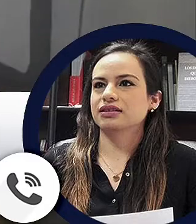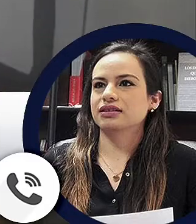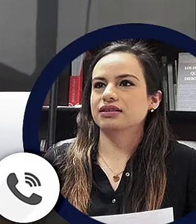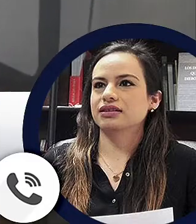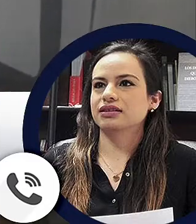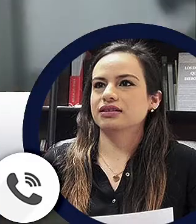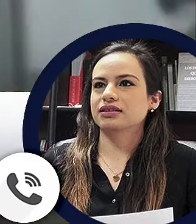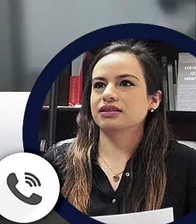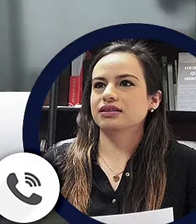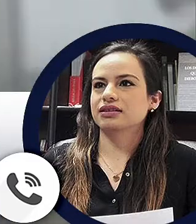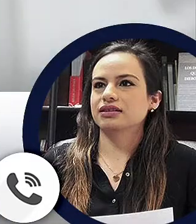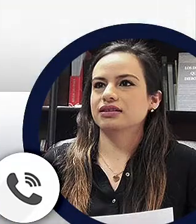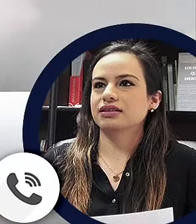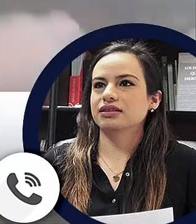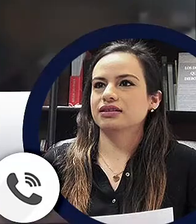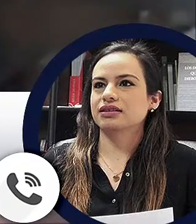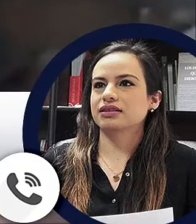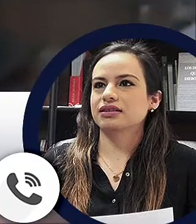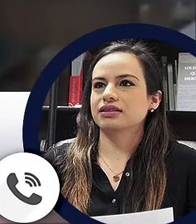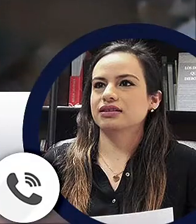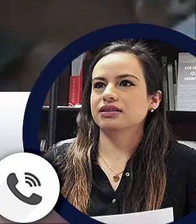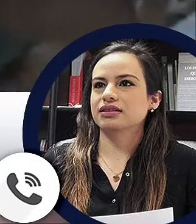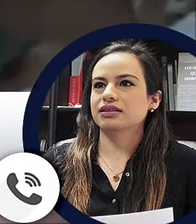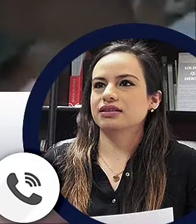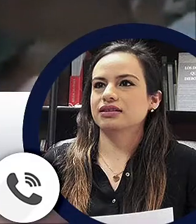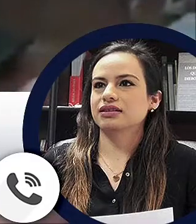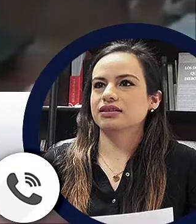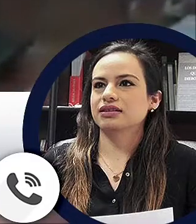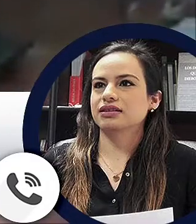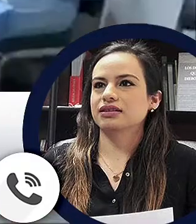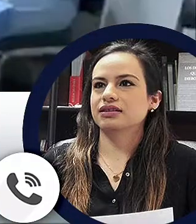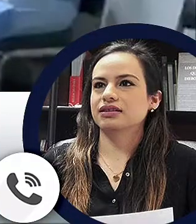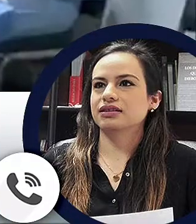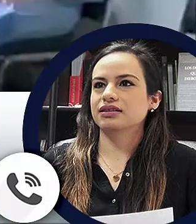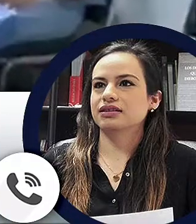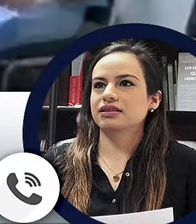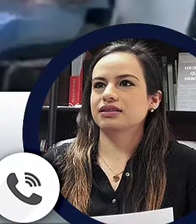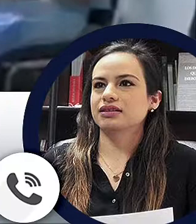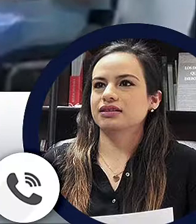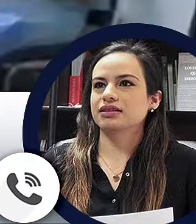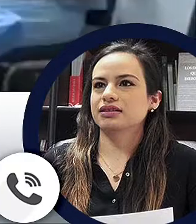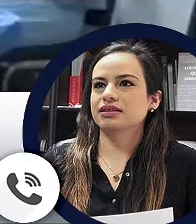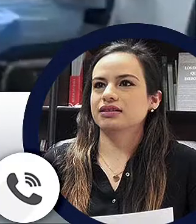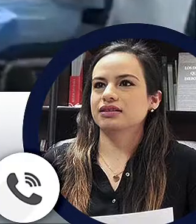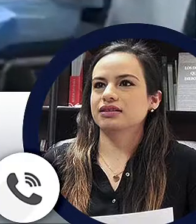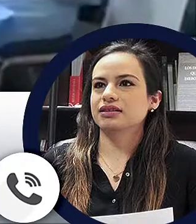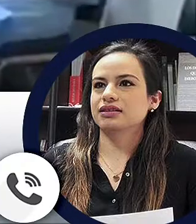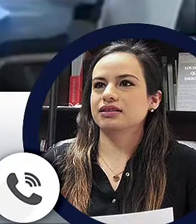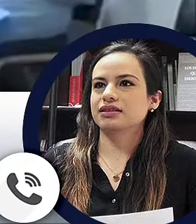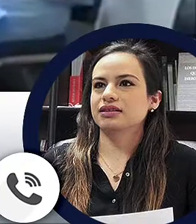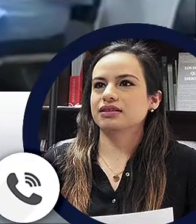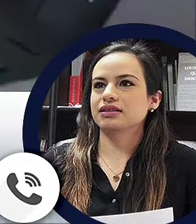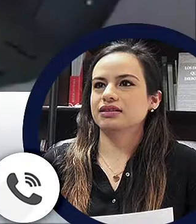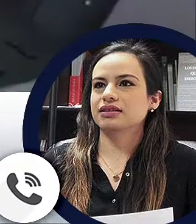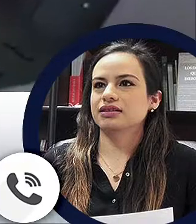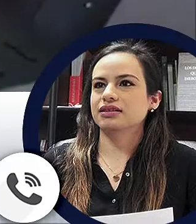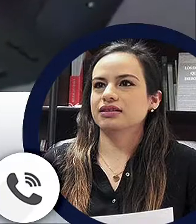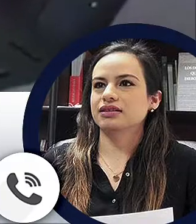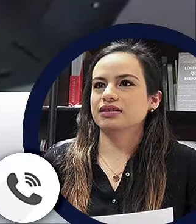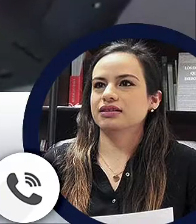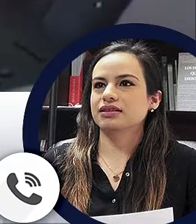SARS-CoV-2 también tiene preferencia por otro tipo de células. Entonces, a pesar de que son